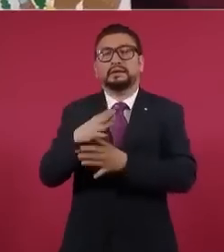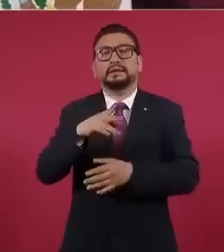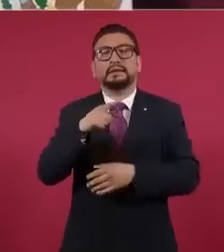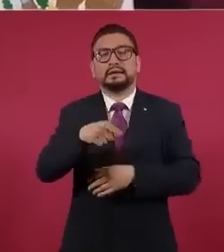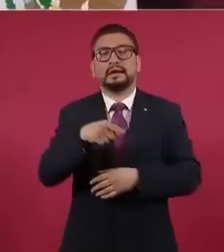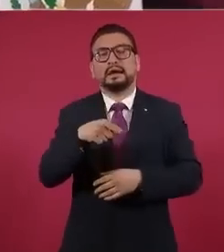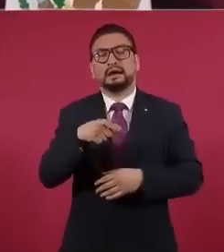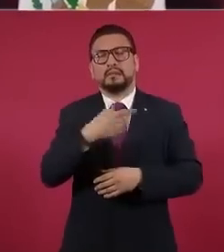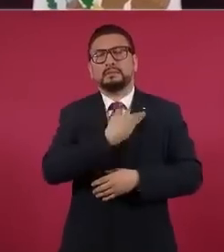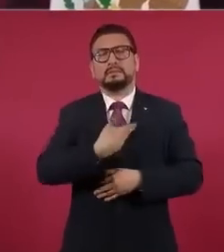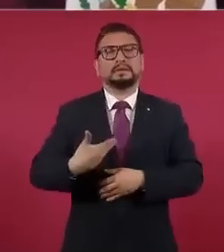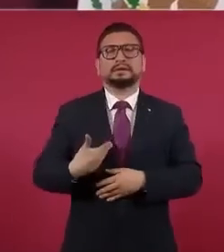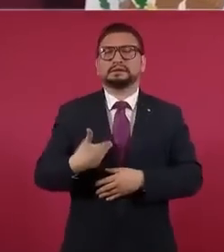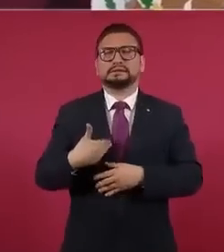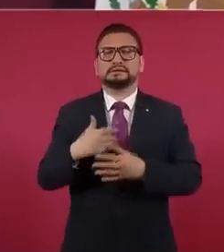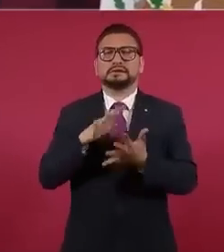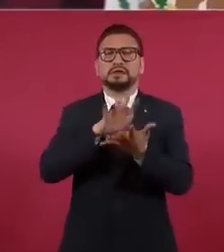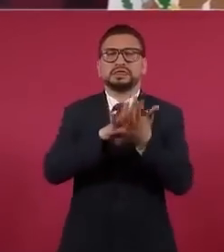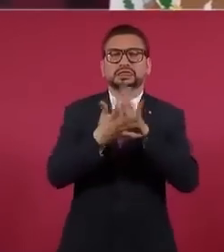¿sí?